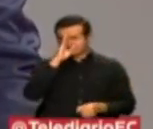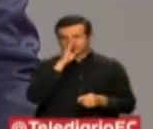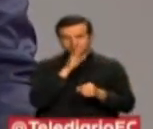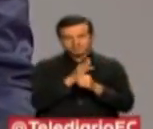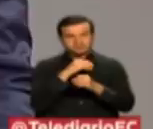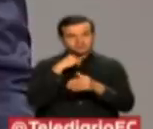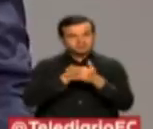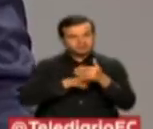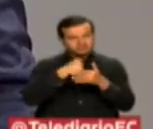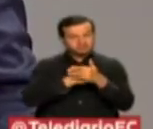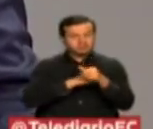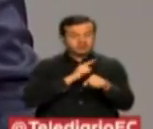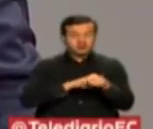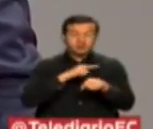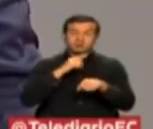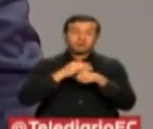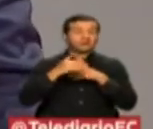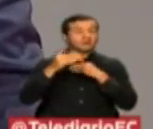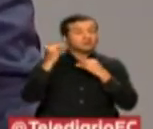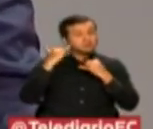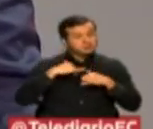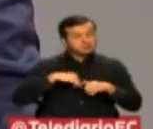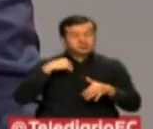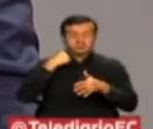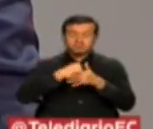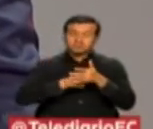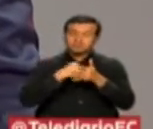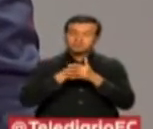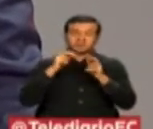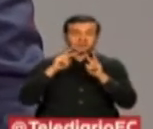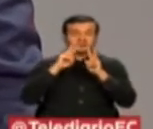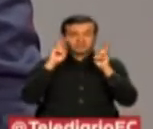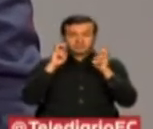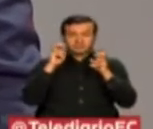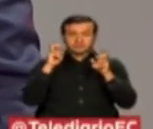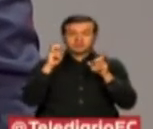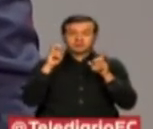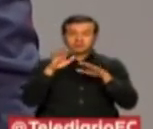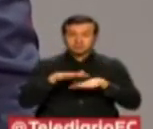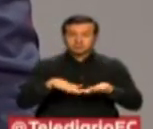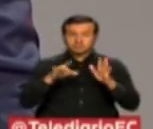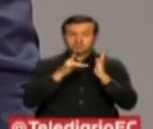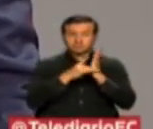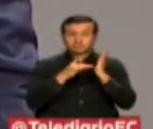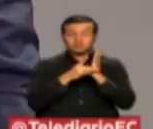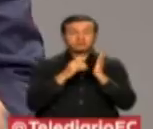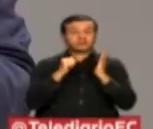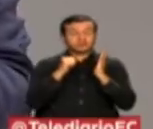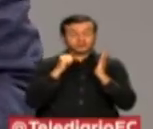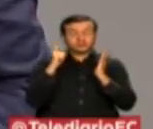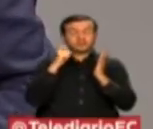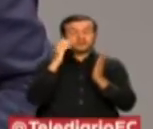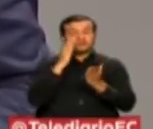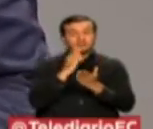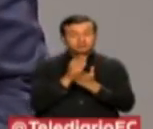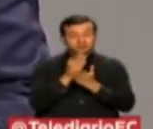una lucha de largo aliento la que se plantea en torno al tema de la contaminación por plásticos. Hacemos un corte,